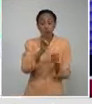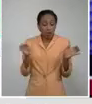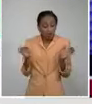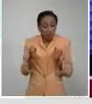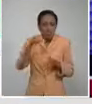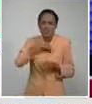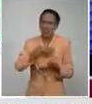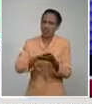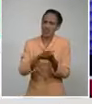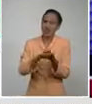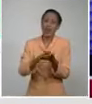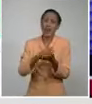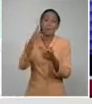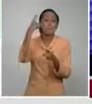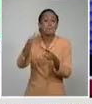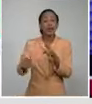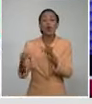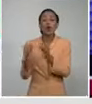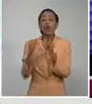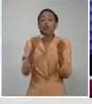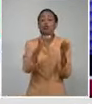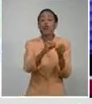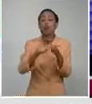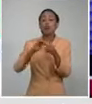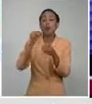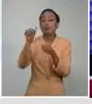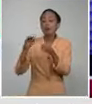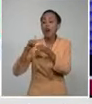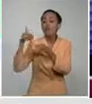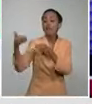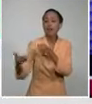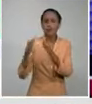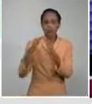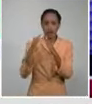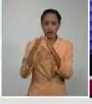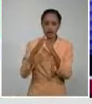son contactos extradomiciliarios.